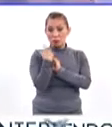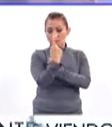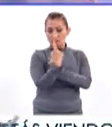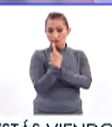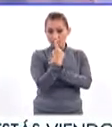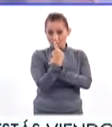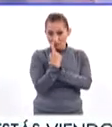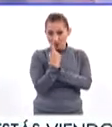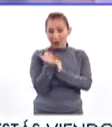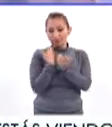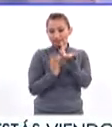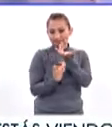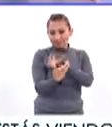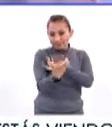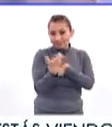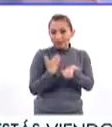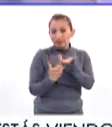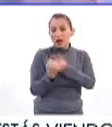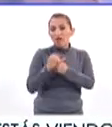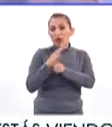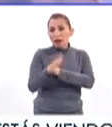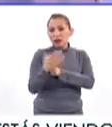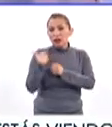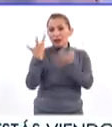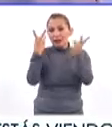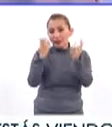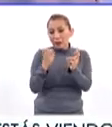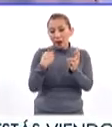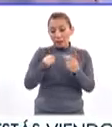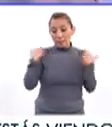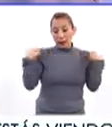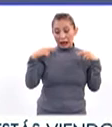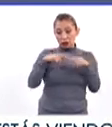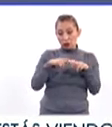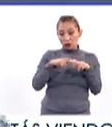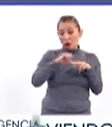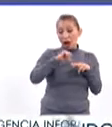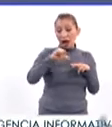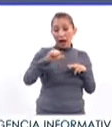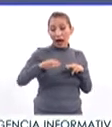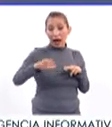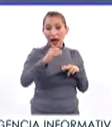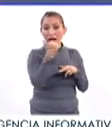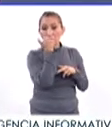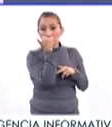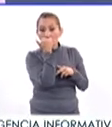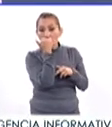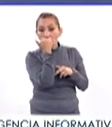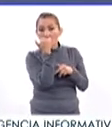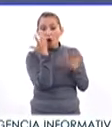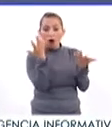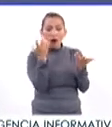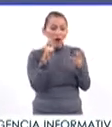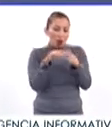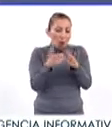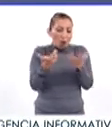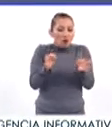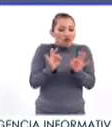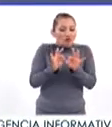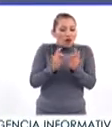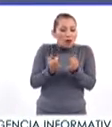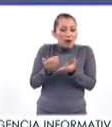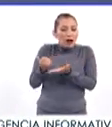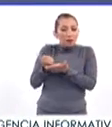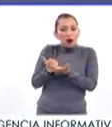esta relación de intercambio de información y de contenidos es del maestro a un alumno, abriendo estos